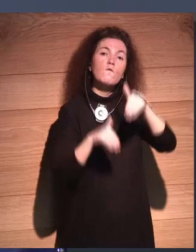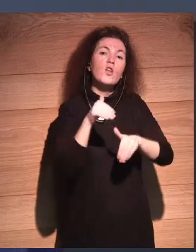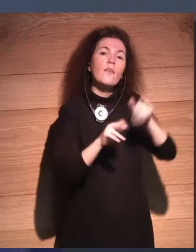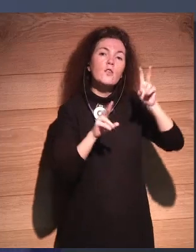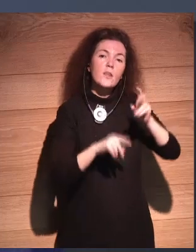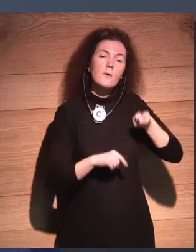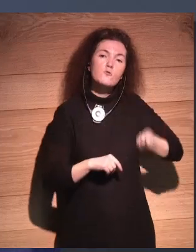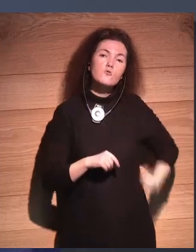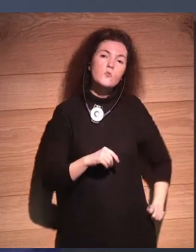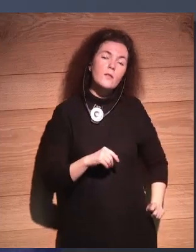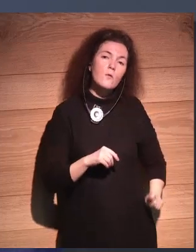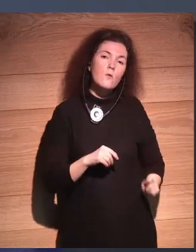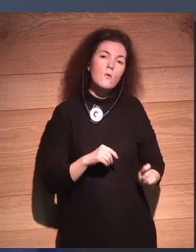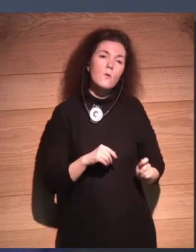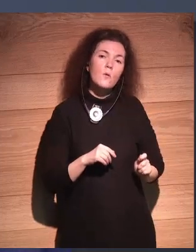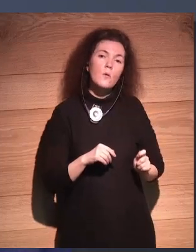sobre el salario